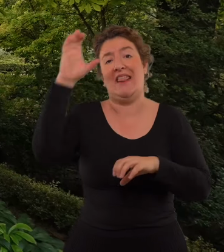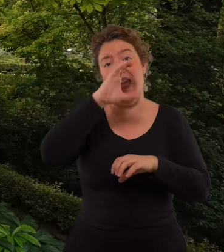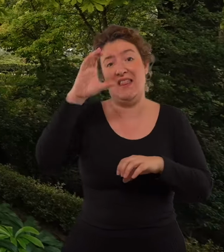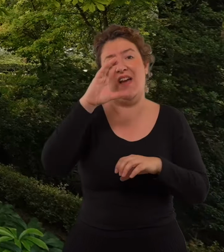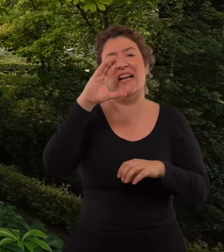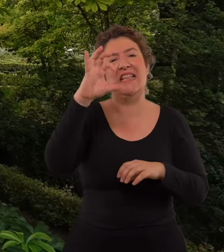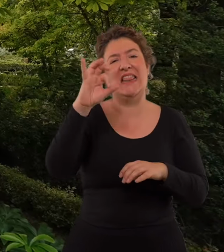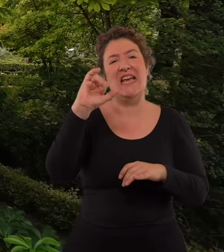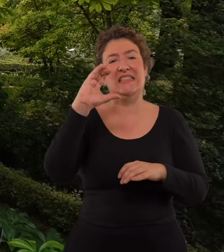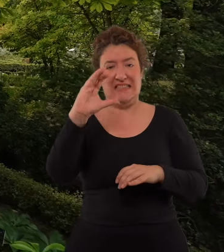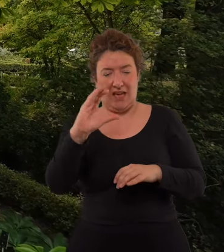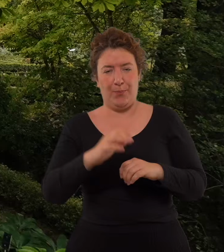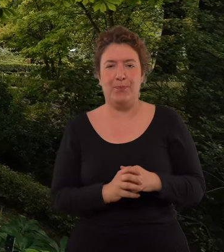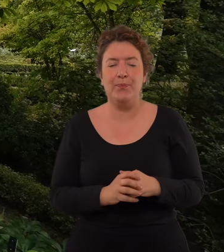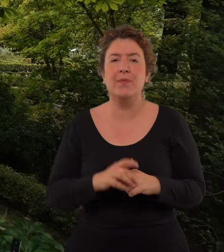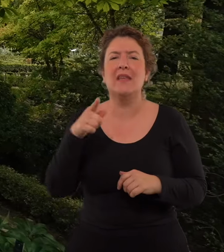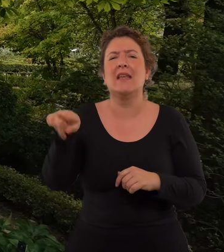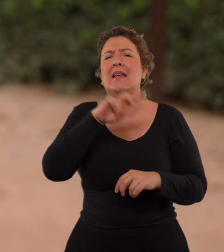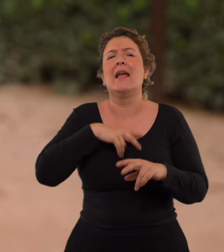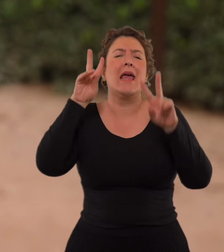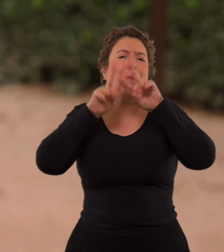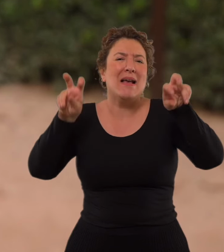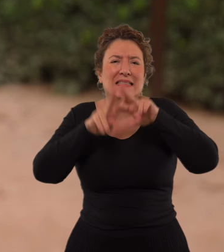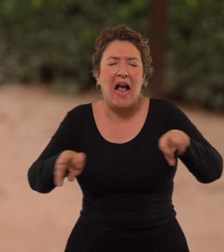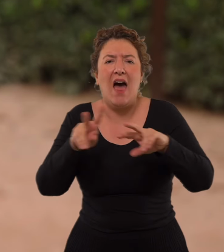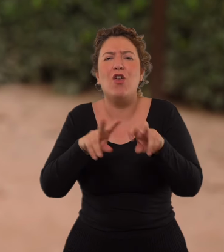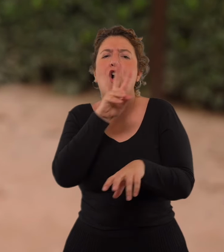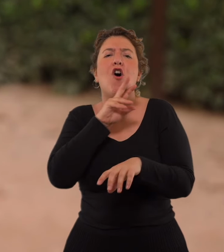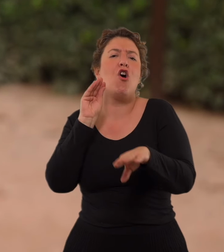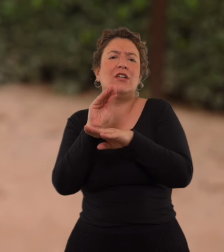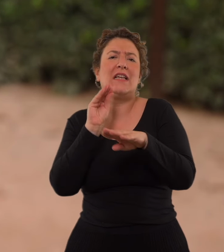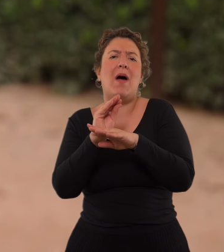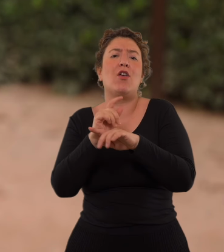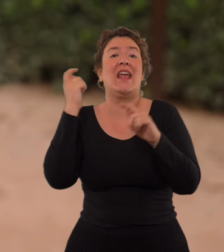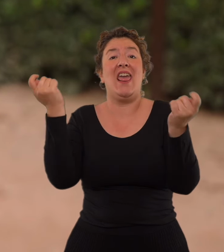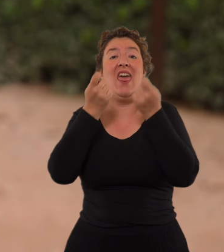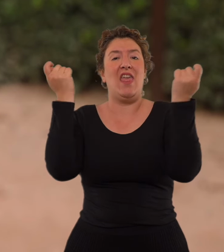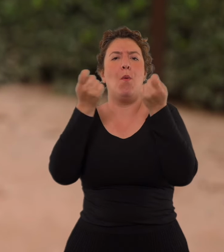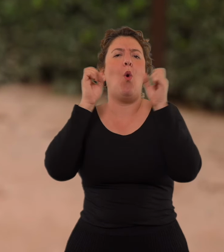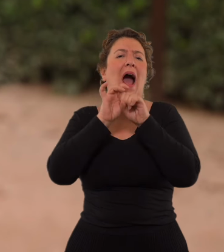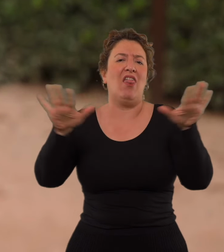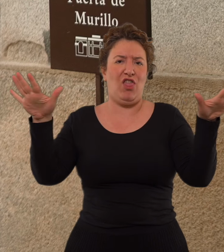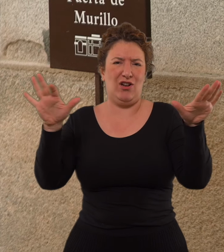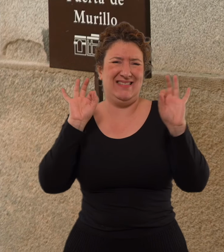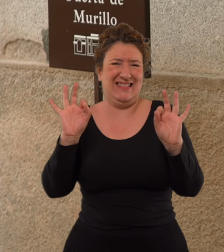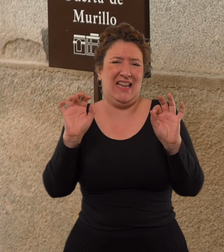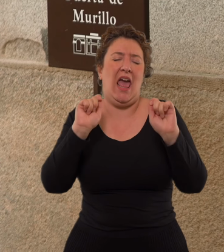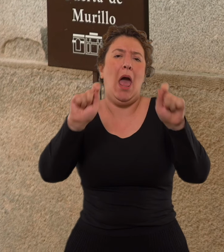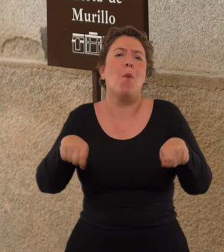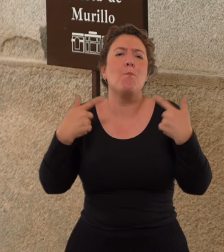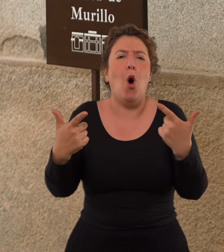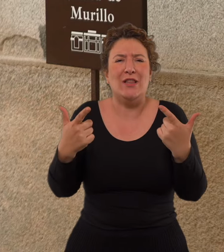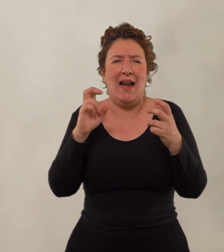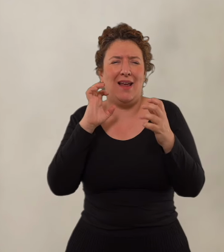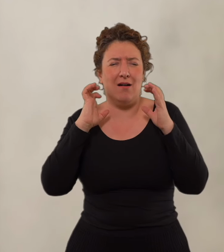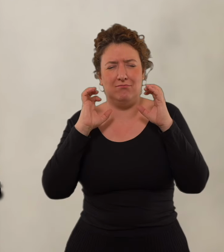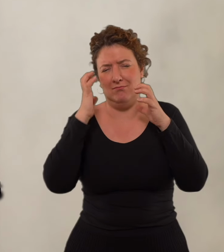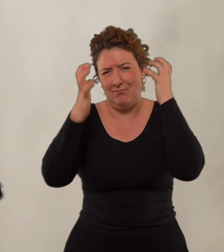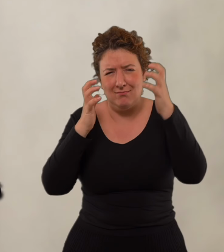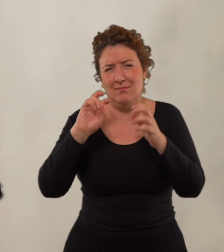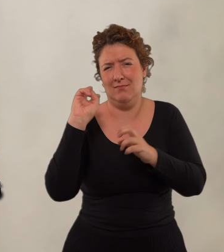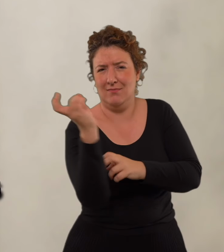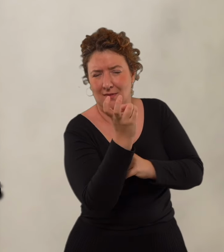En él se llevan a cabo labores de investigación, conservación y divulgación de la botánica. Al año, más de 400.000